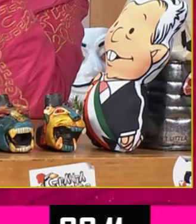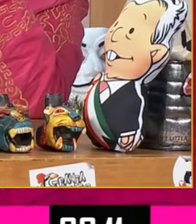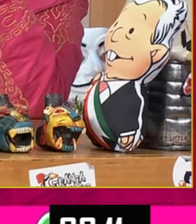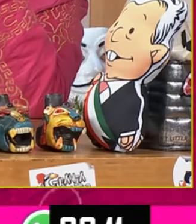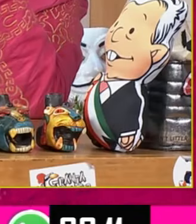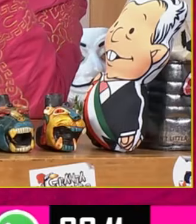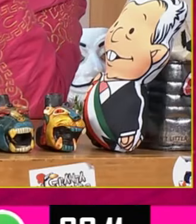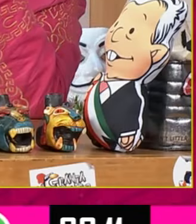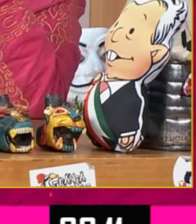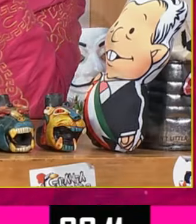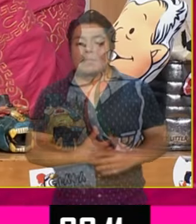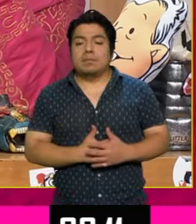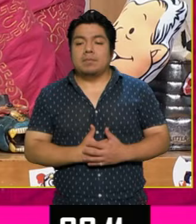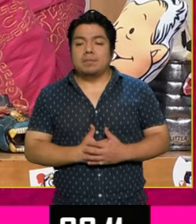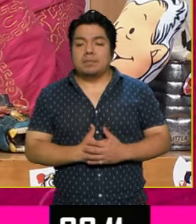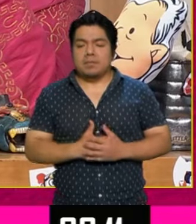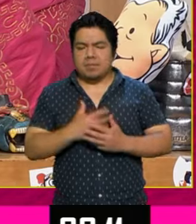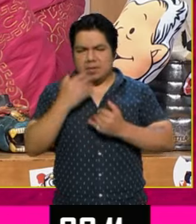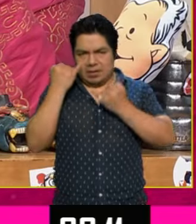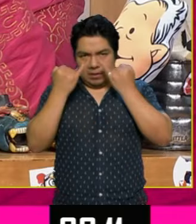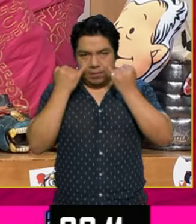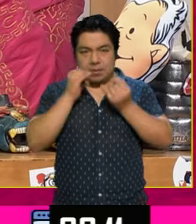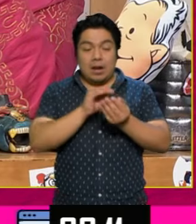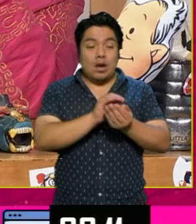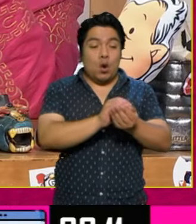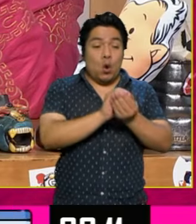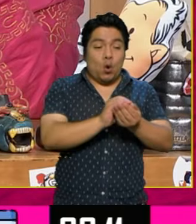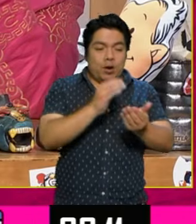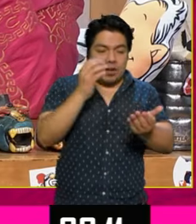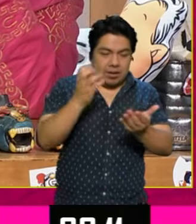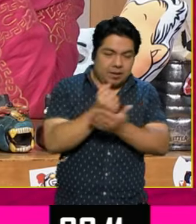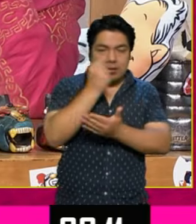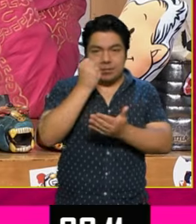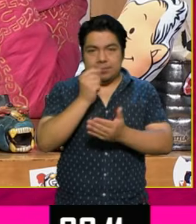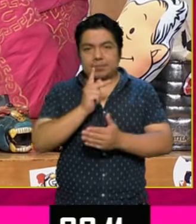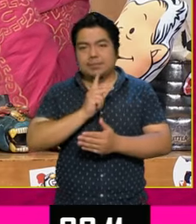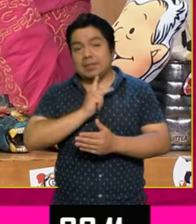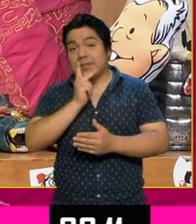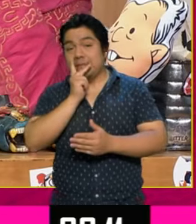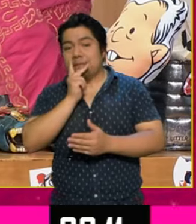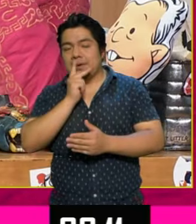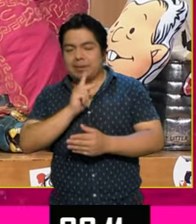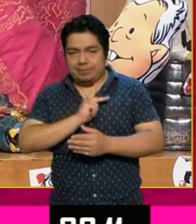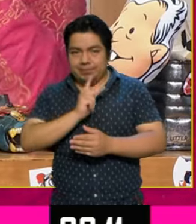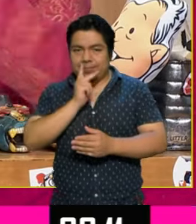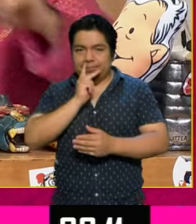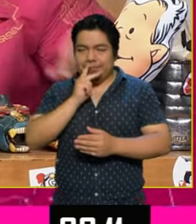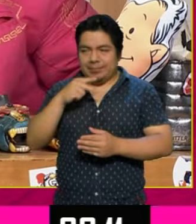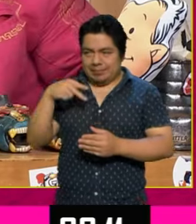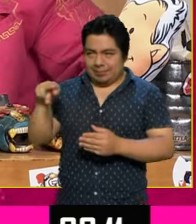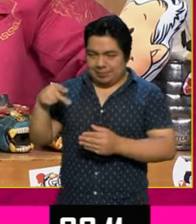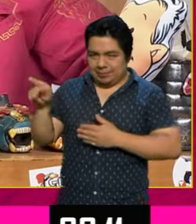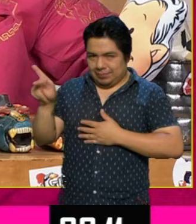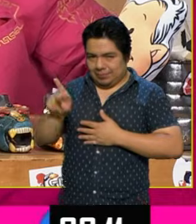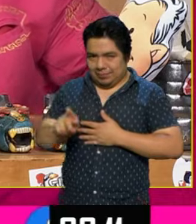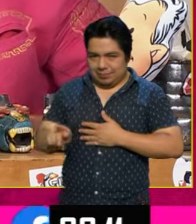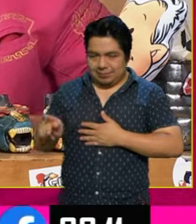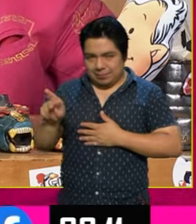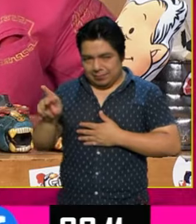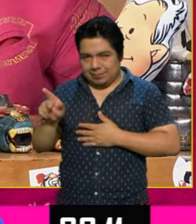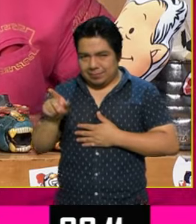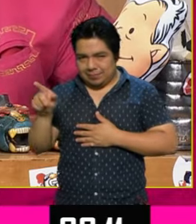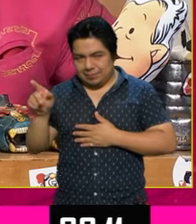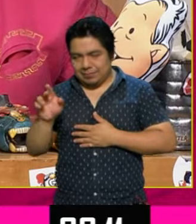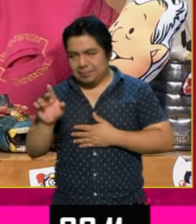Oye, pero eso de que te mueras cuando te ganas la lotería, fíjate, mi padre en su pueblo, que de veras... Venga. No va a hablar de su tío